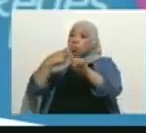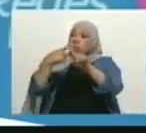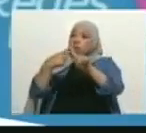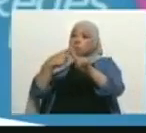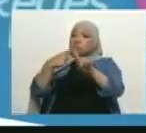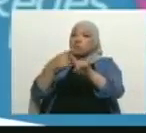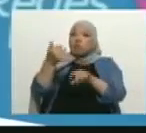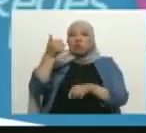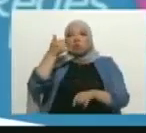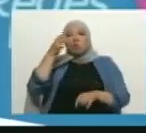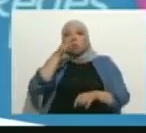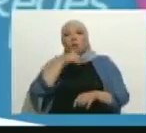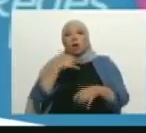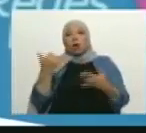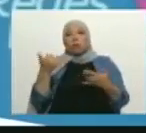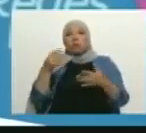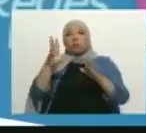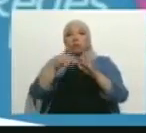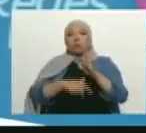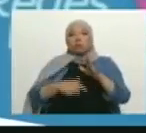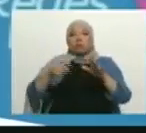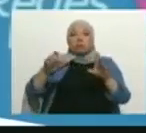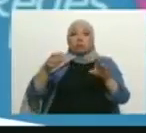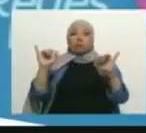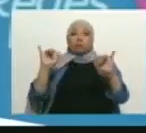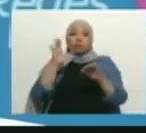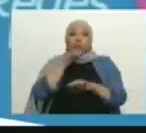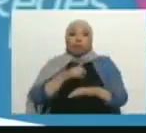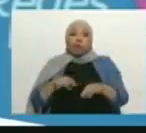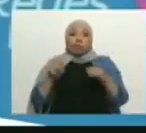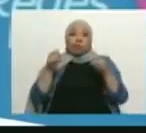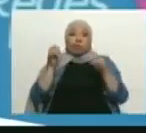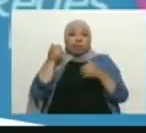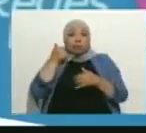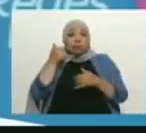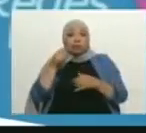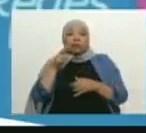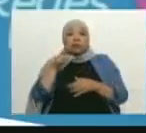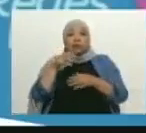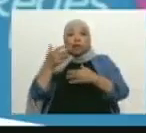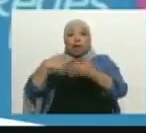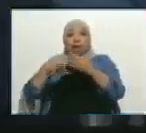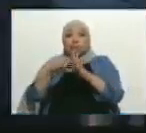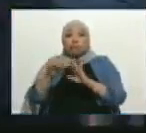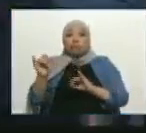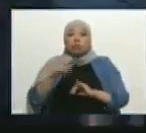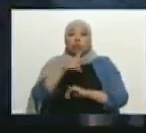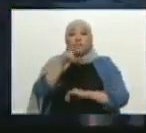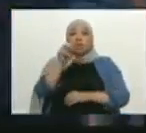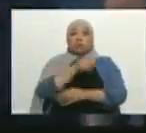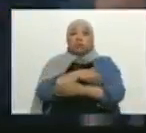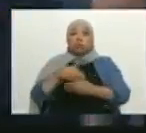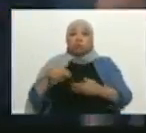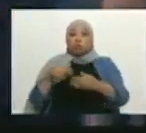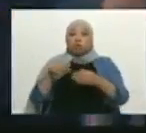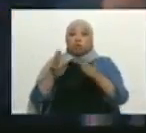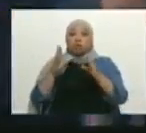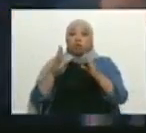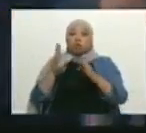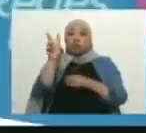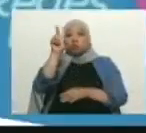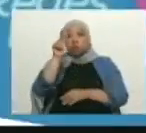¿No tienen teléfono ustedes? O se los quitaron en la puerta. ¿30 millones diarios? ¿Correcto?